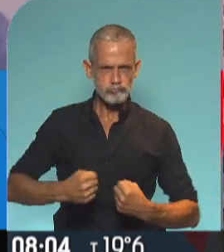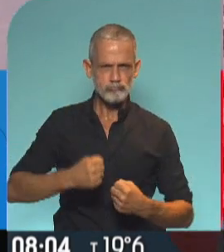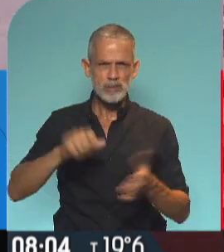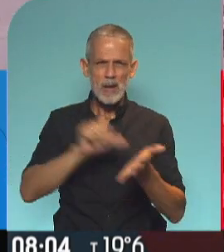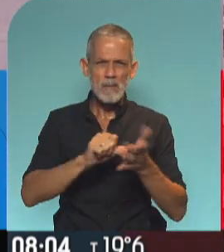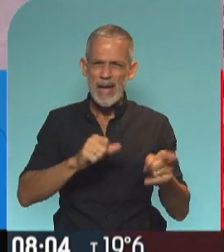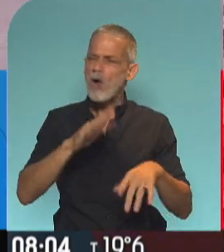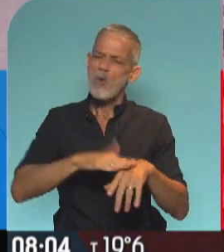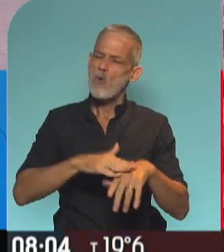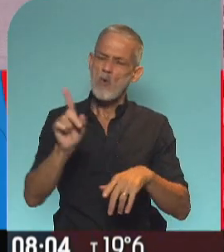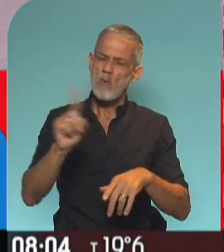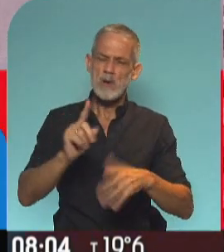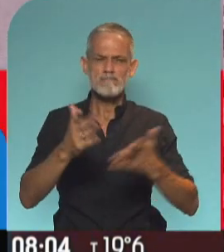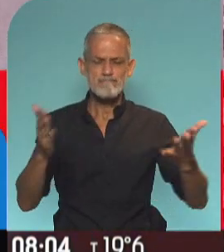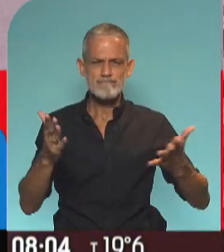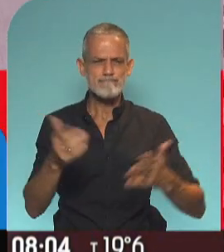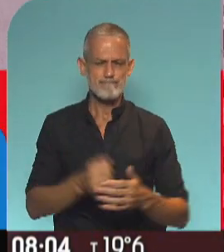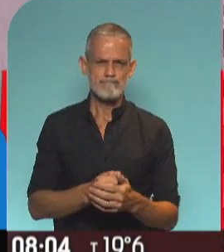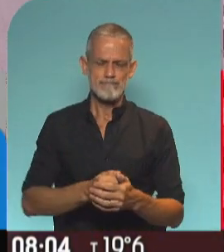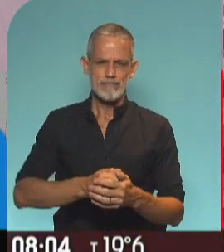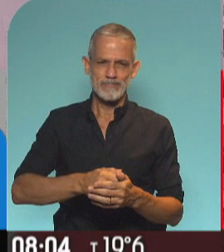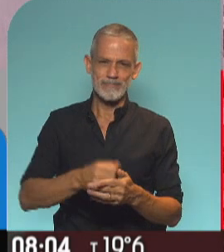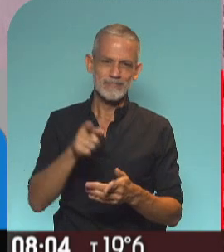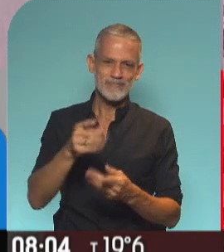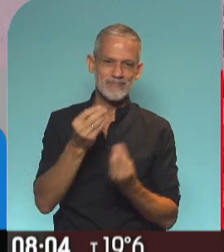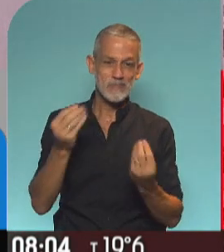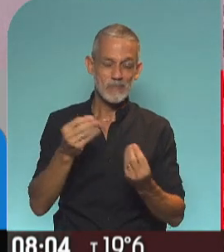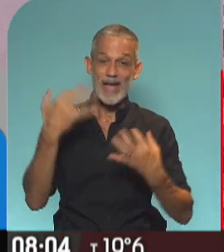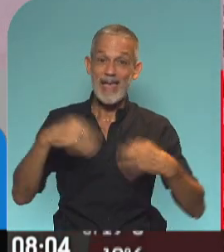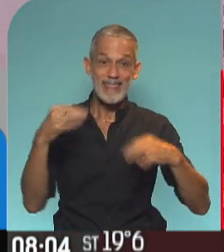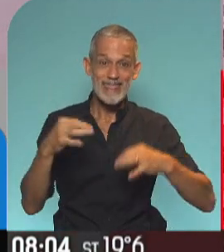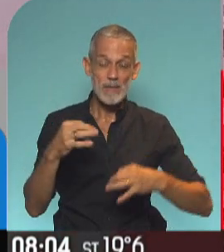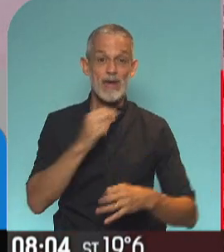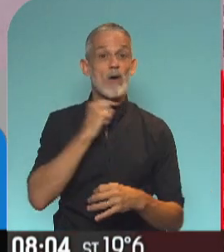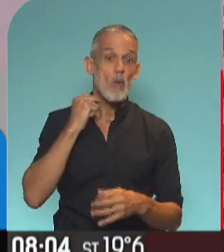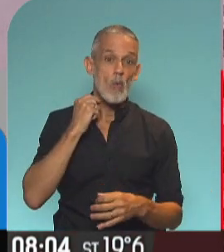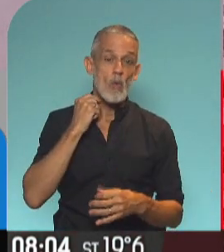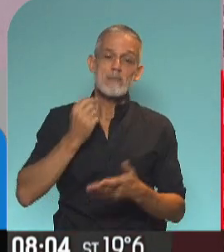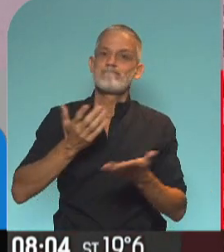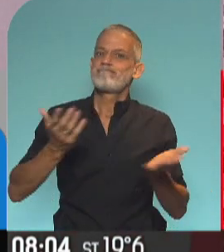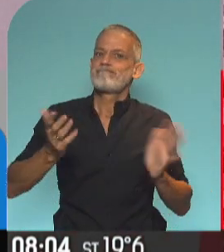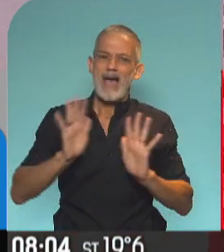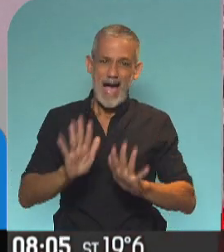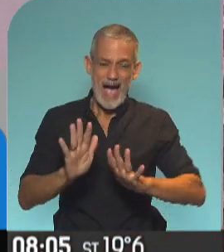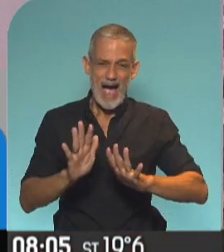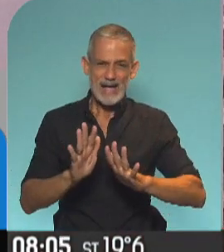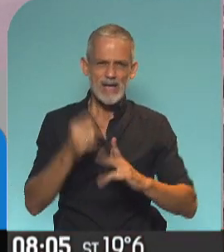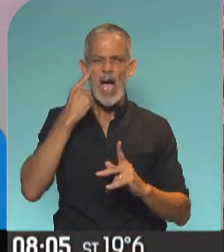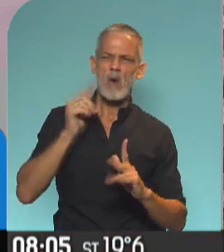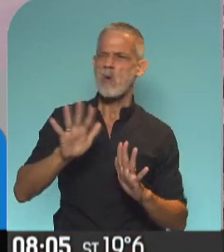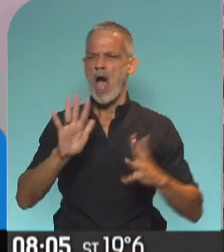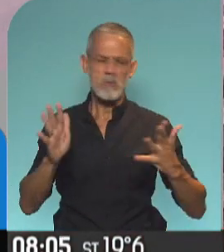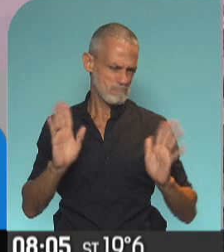vos te remitís a la esencia de lo que debe ser un cura, no es justamente andarse con cuidados